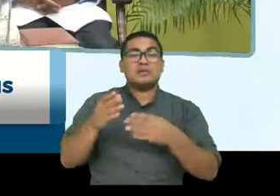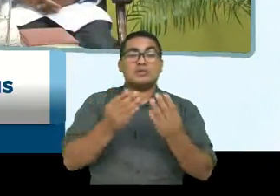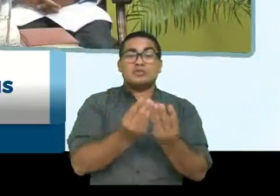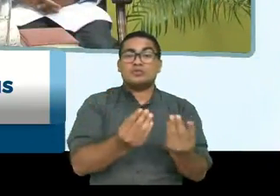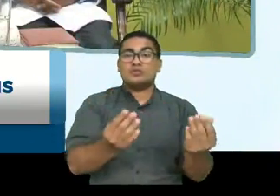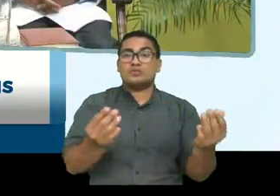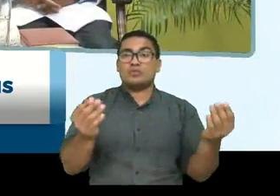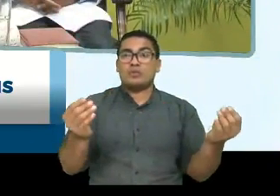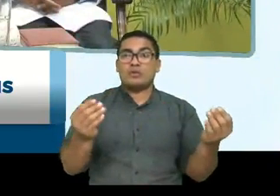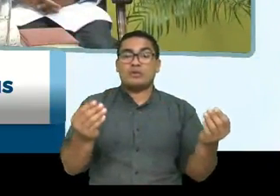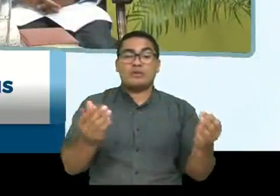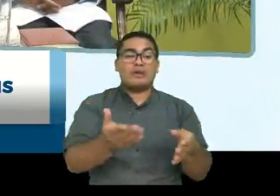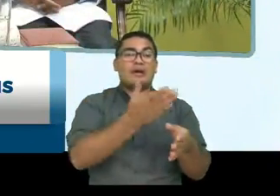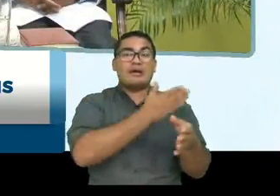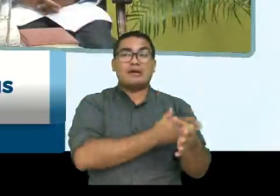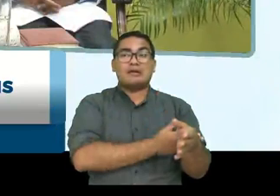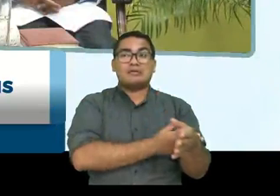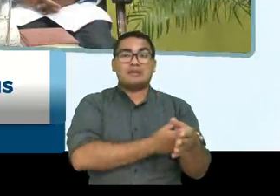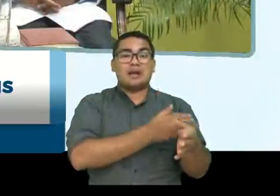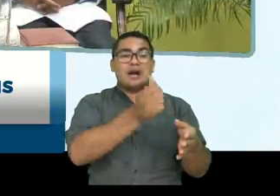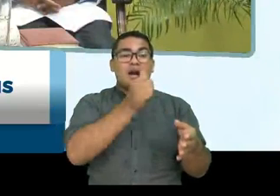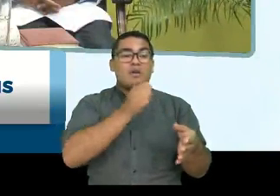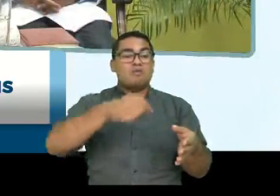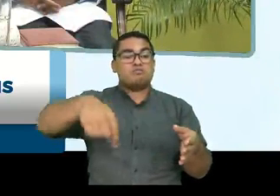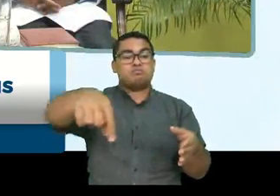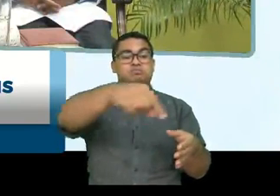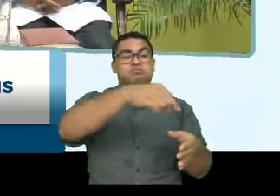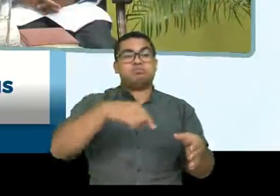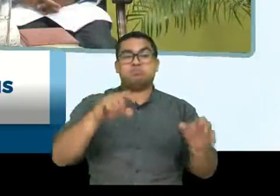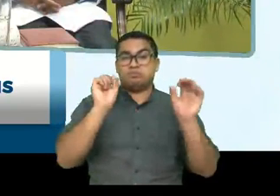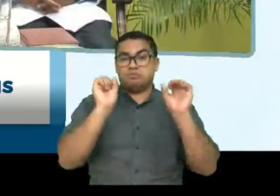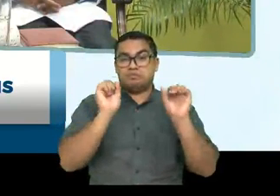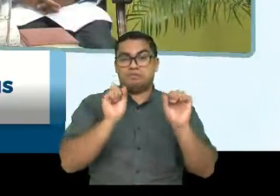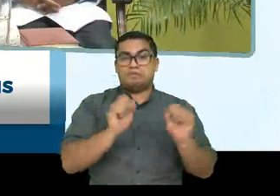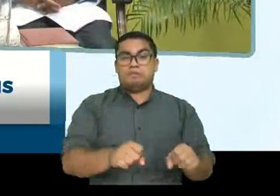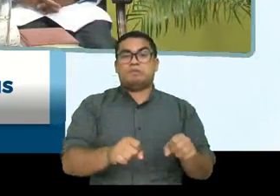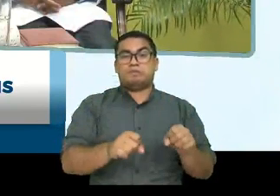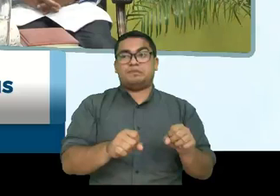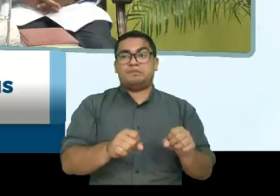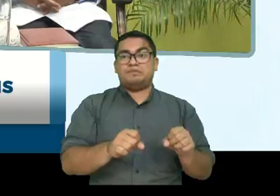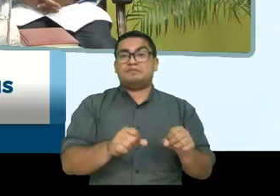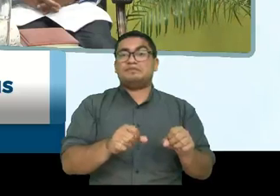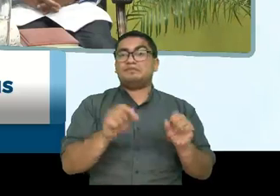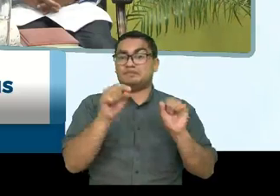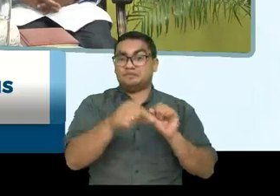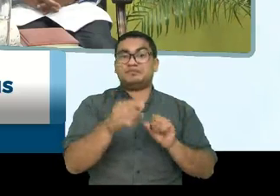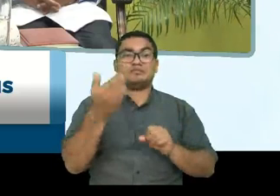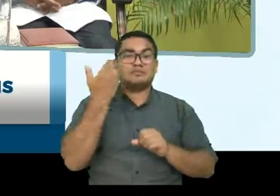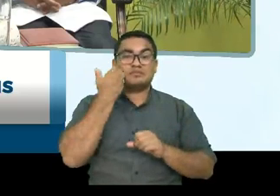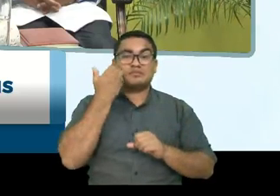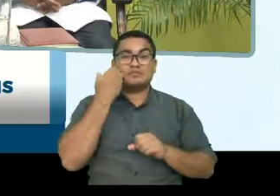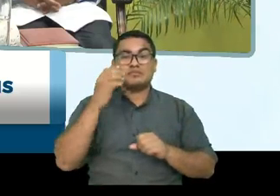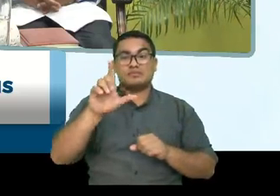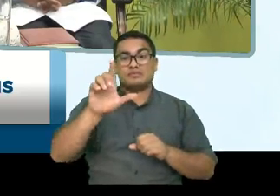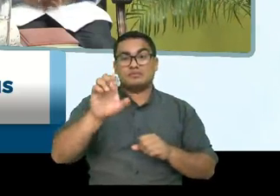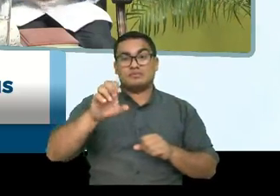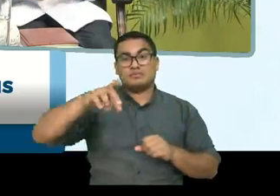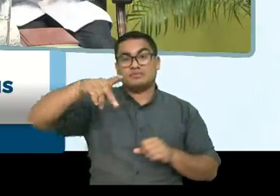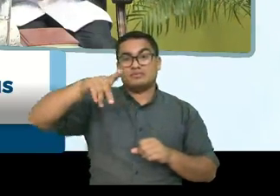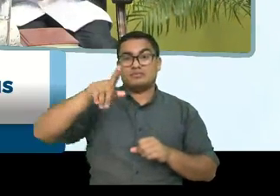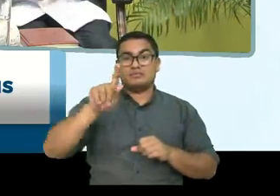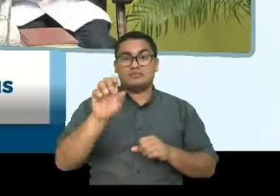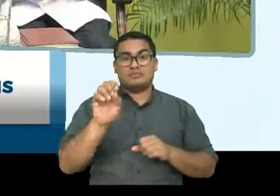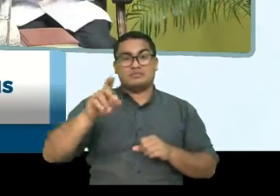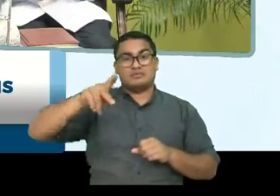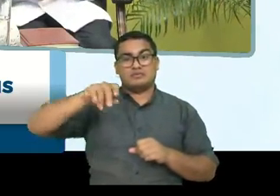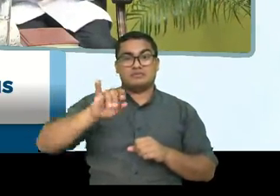previo al invierno, se puede empozar el agua. Ahí tenemos nosotros focos de esta bacteria. Así es. Que nos puede causar esta